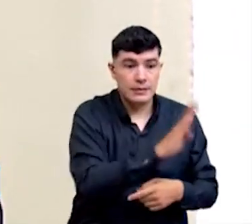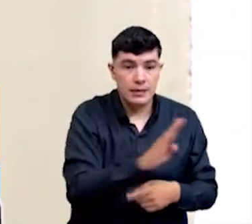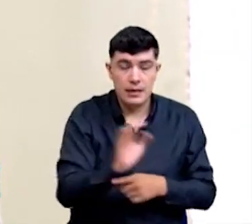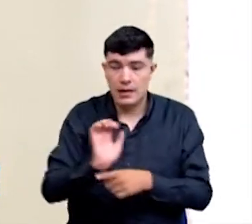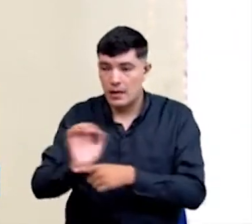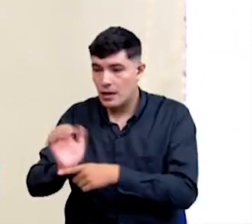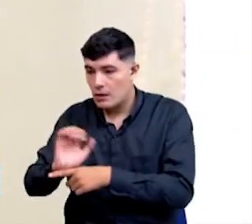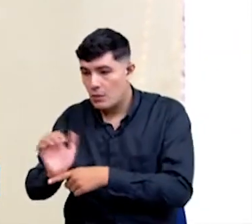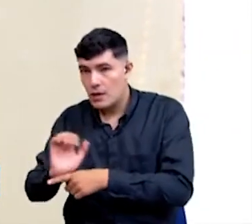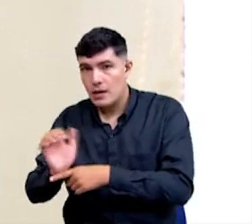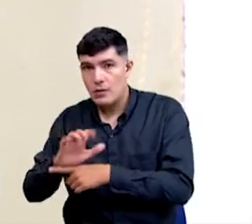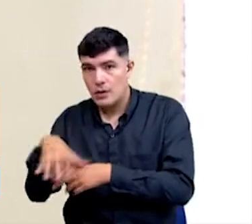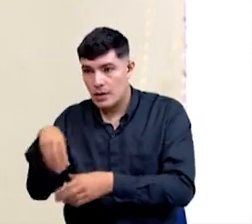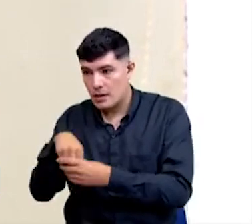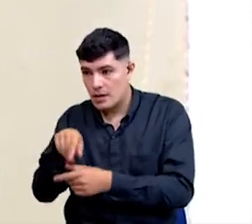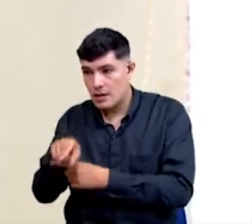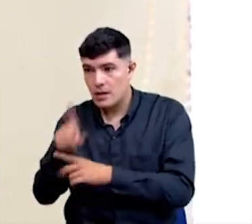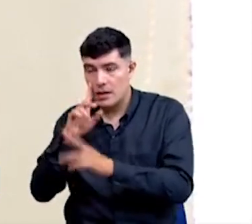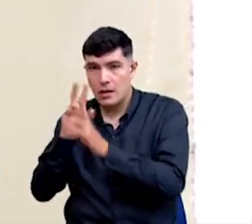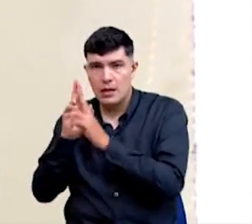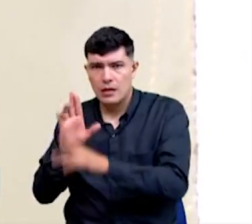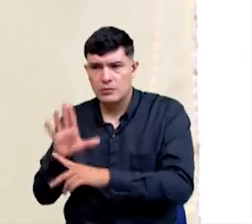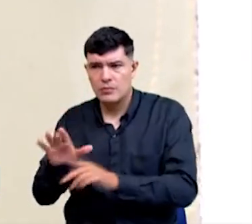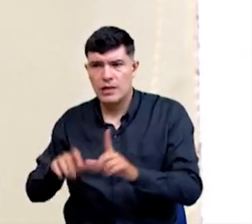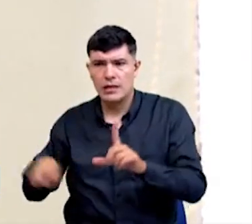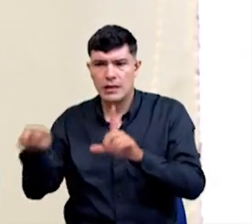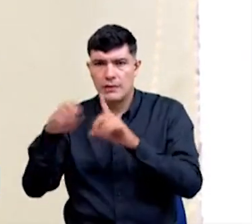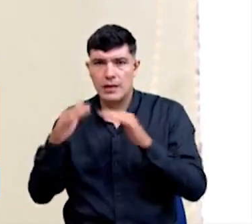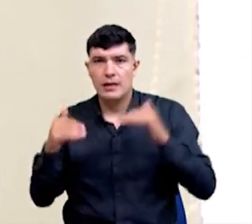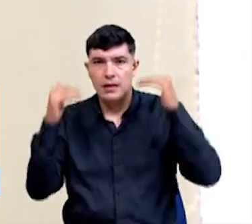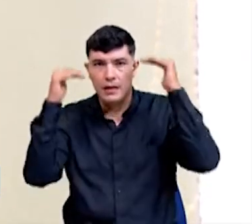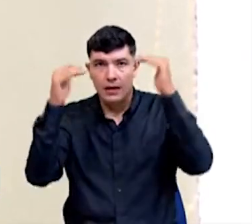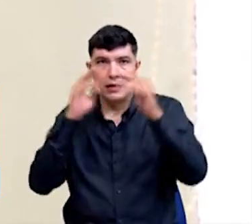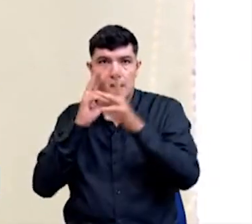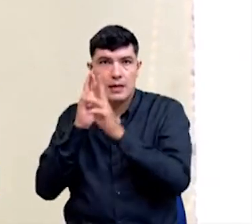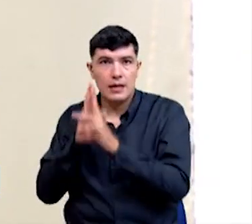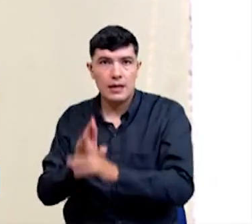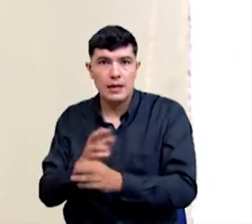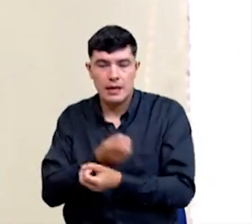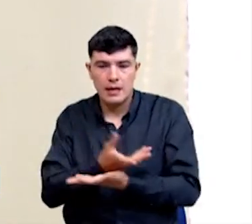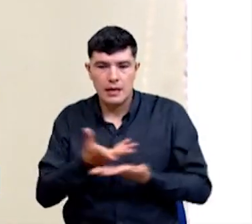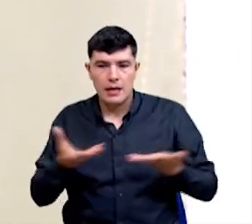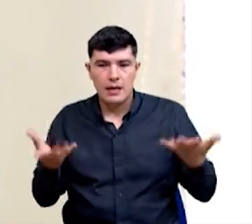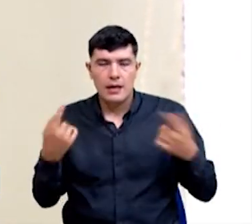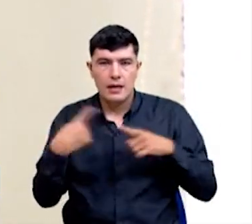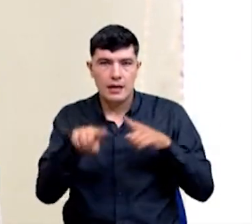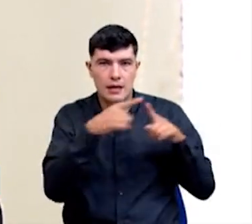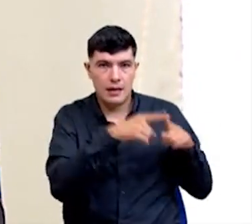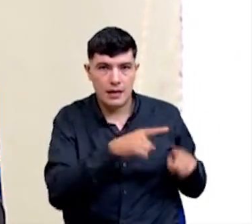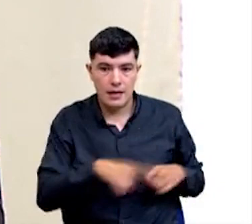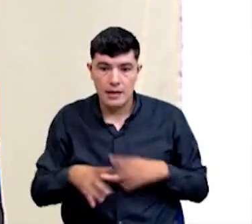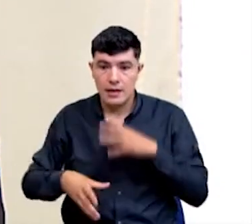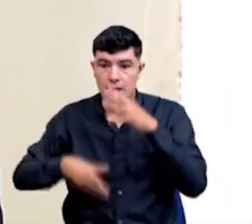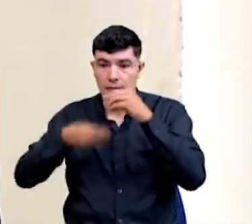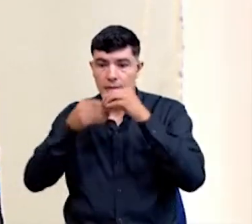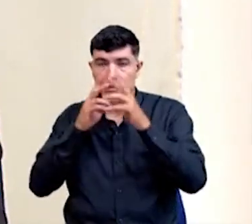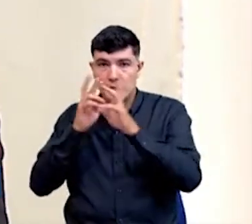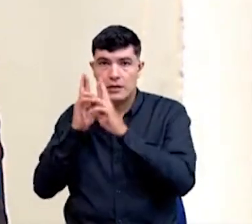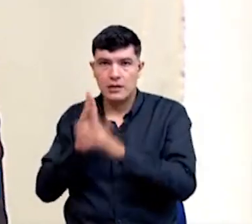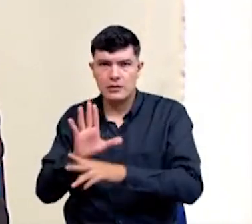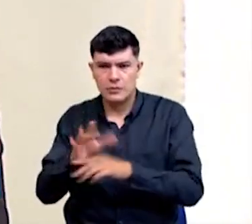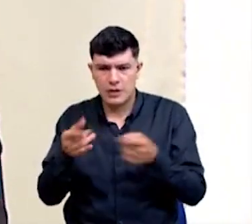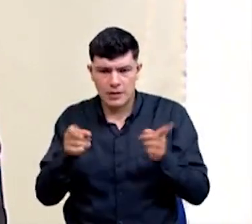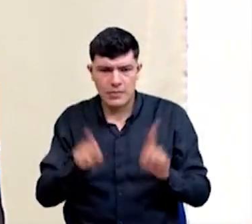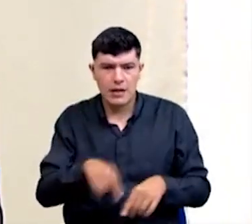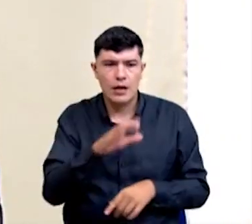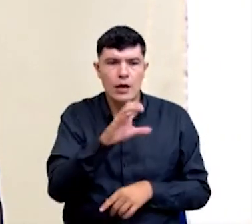Ecuador que dentro del mercado es uno de los más potenciales receptores de nuestro producto pero que igualmente estará Costa Rica